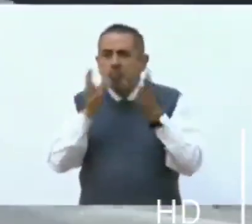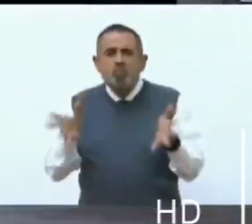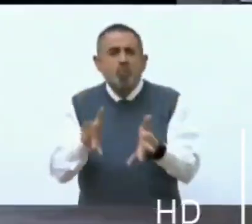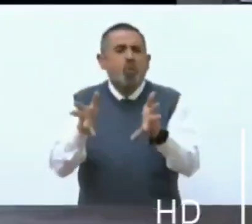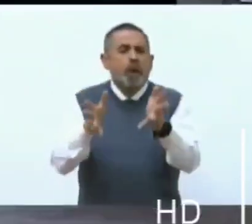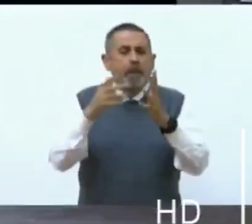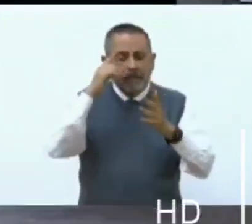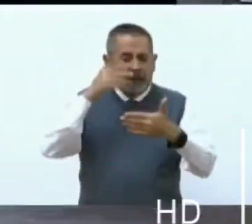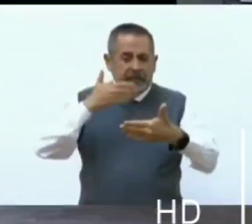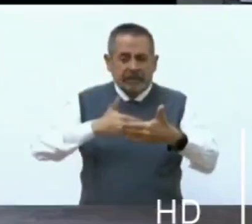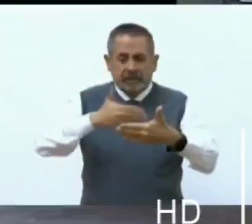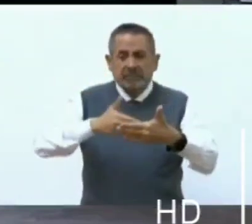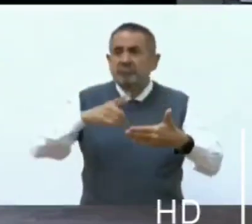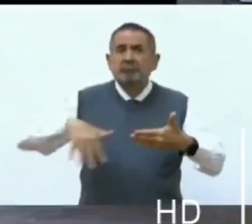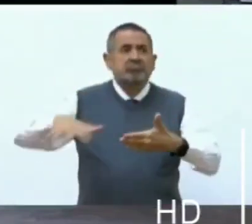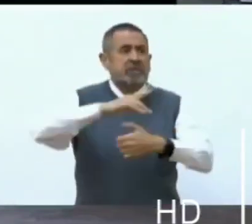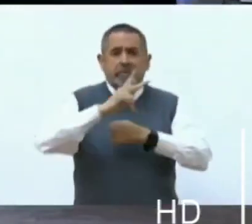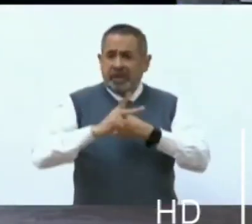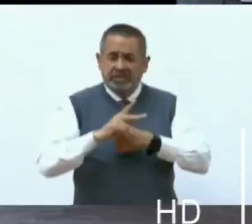desarrollo archivístico del país.